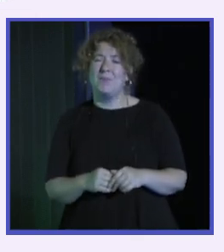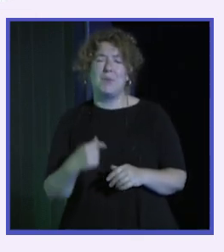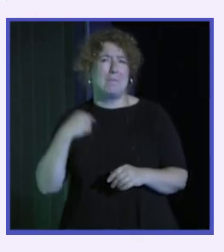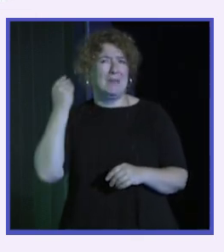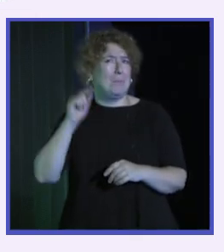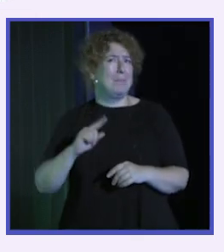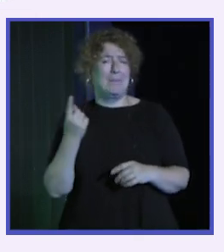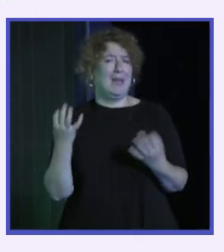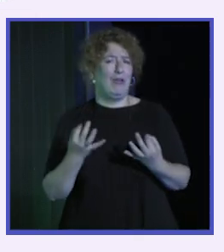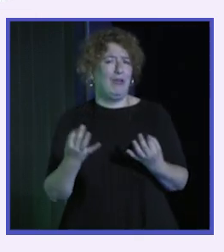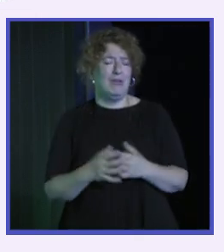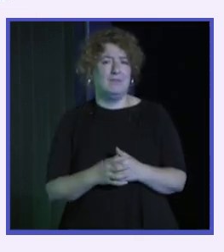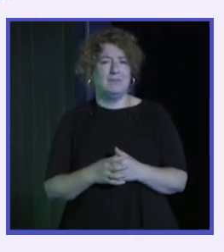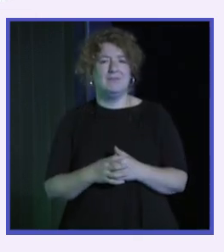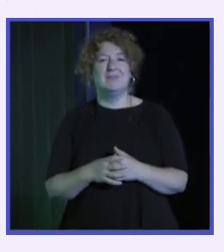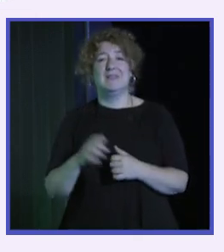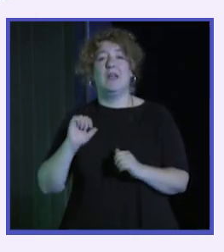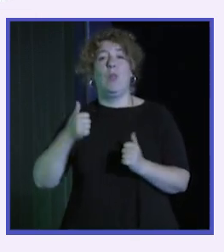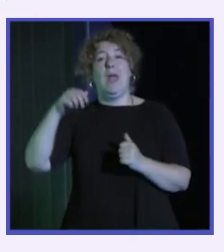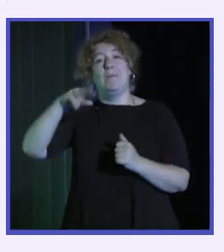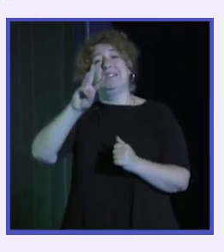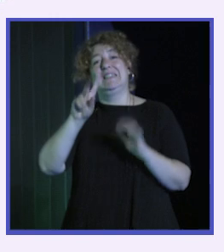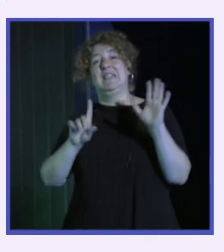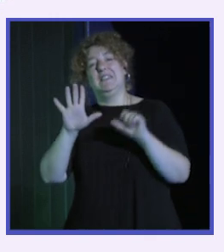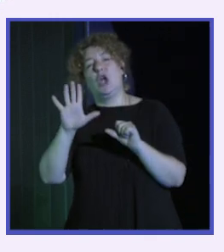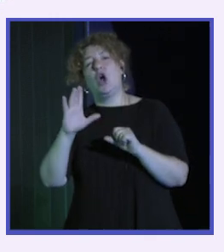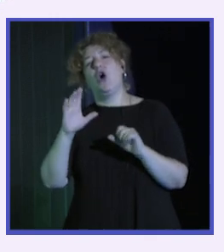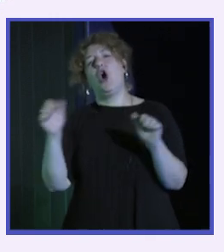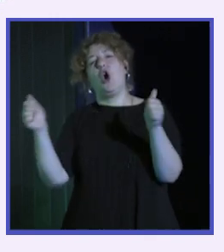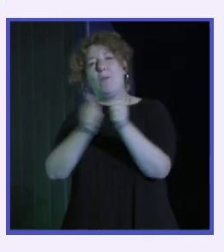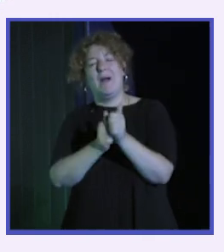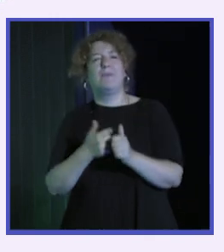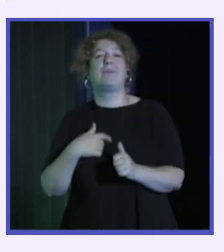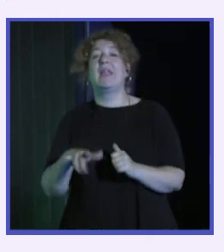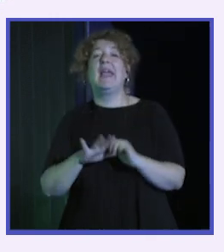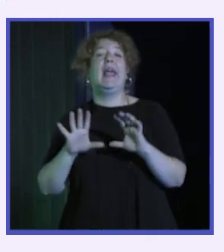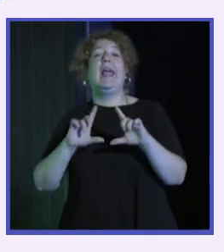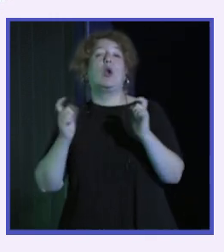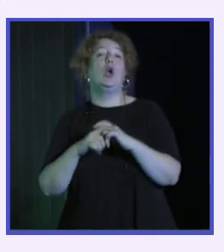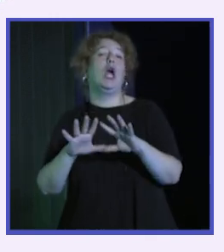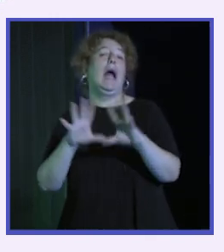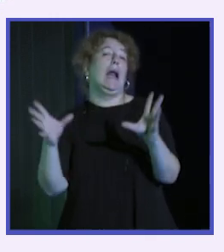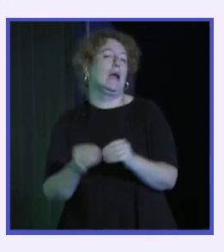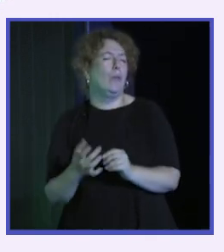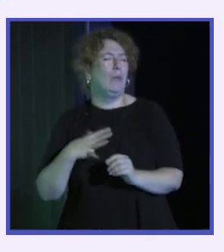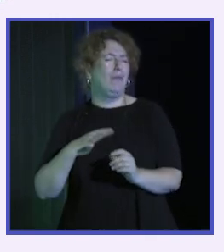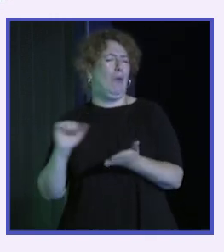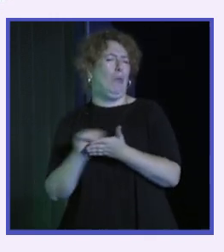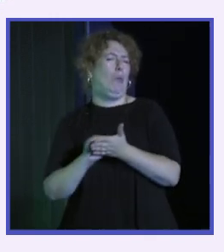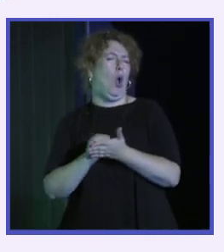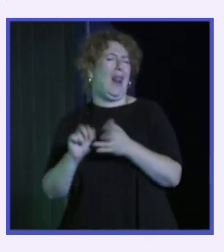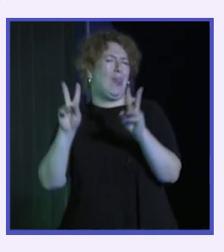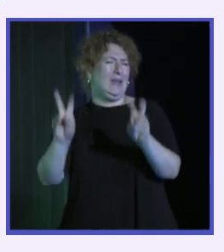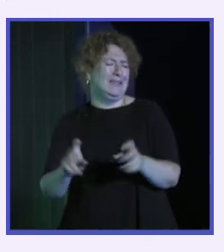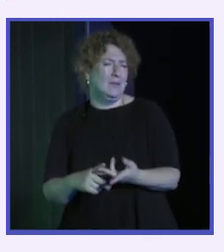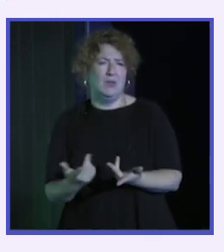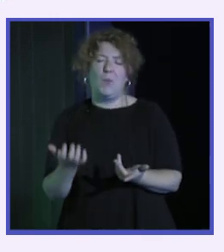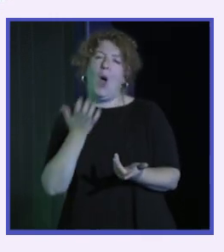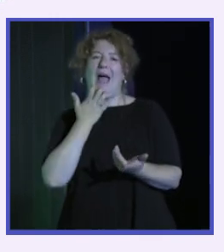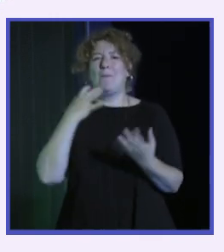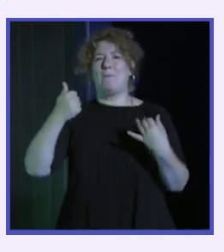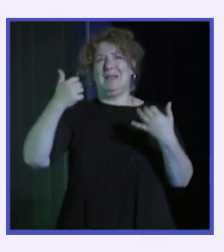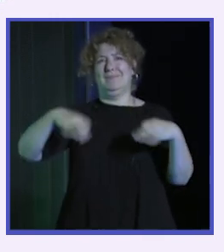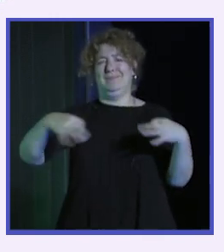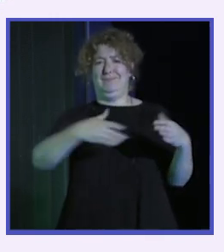se hace cuando se tiene M365 Copilot es resúmeme esta reunión o hazme un borrador sobre esto. Son como los ejemplos